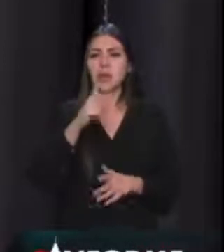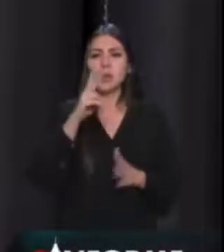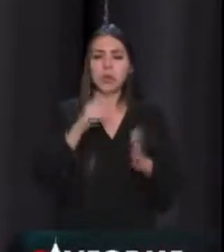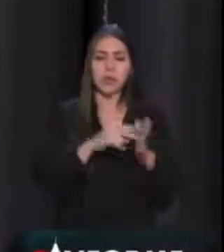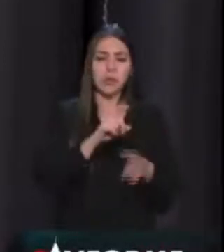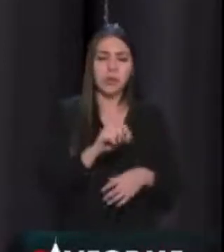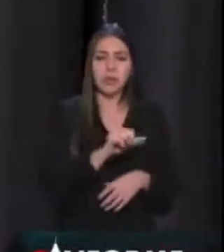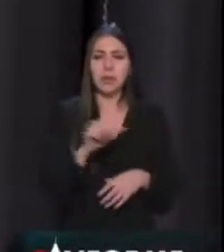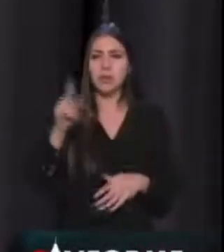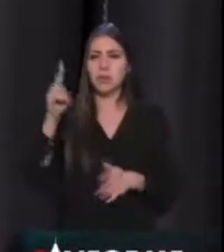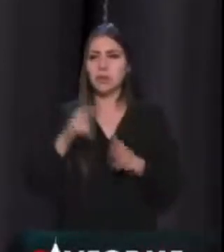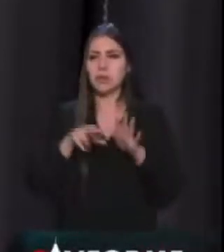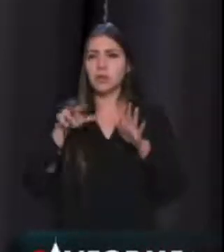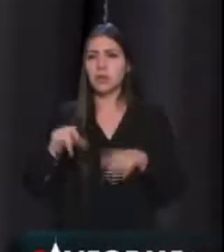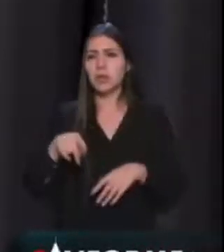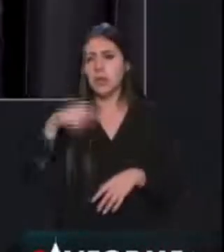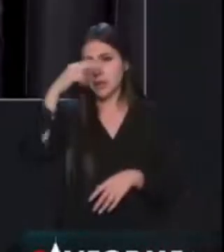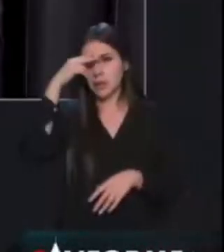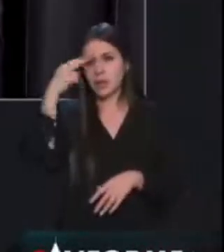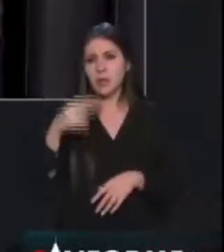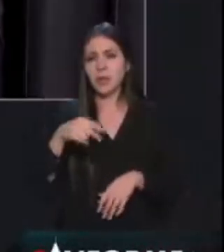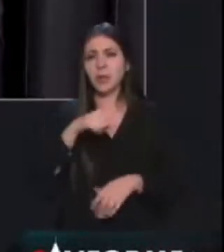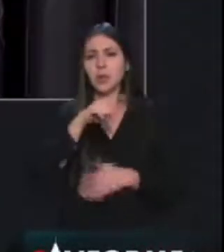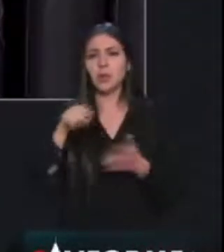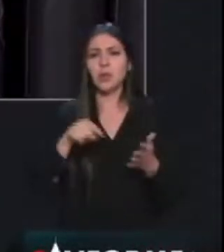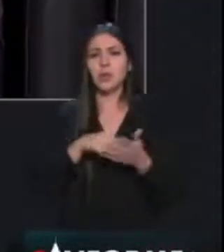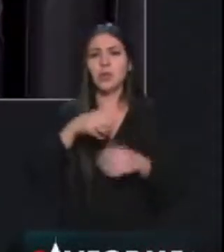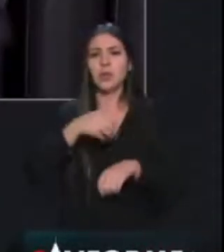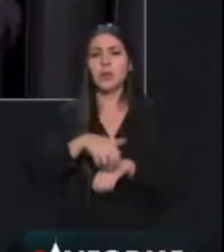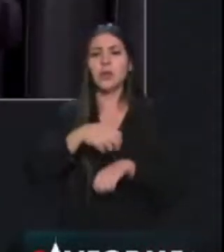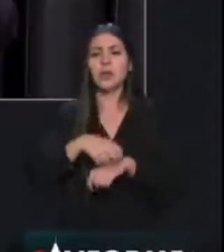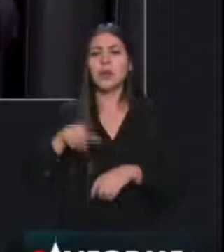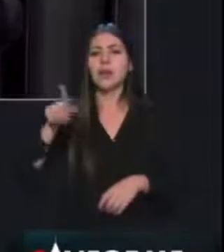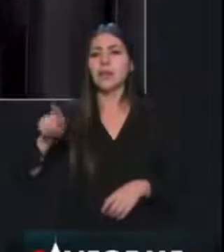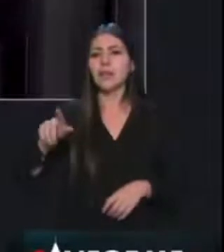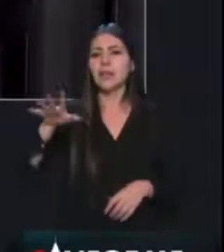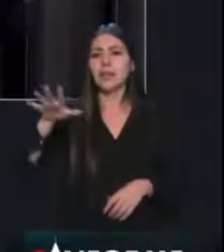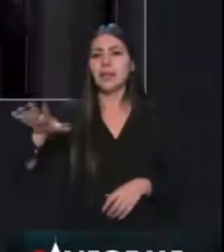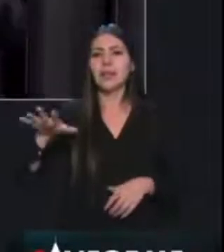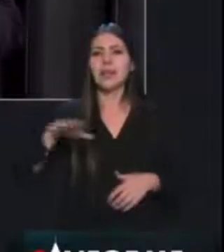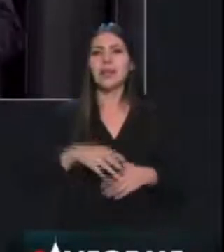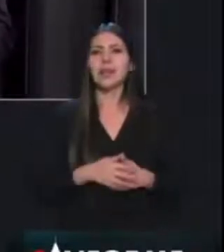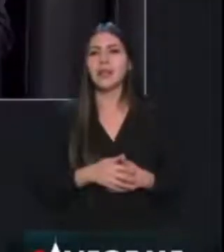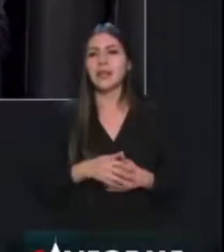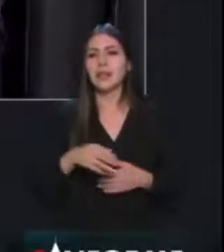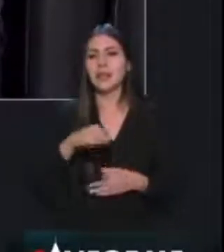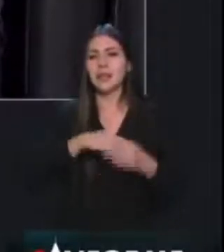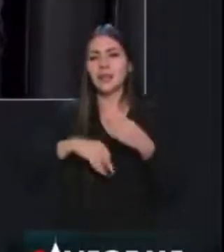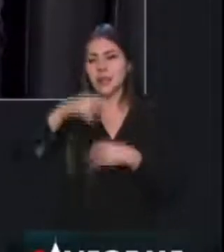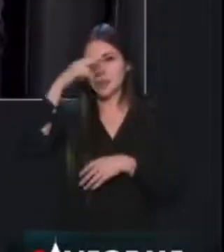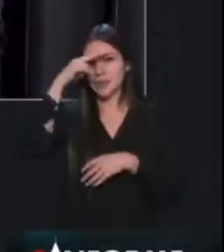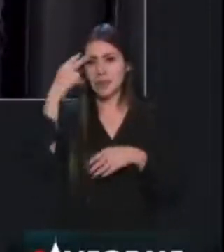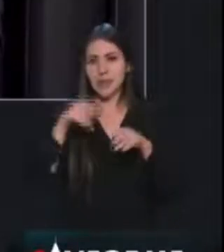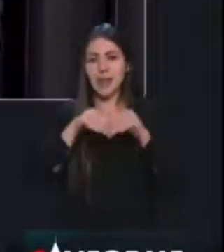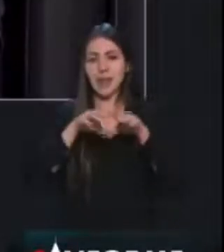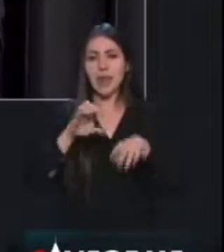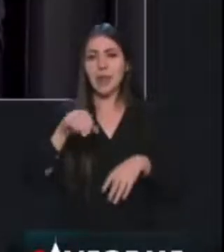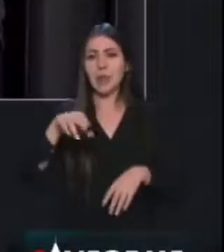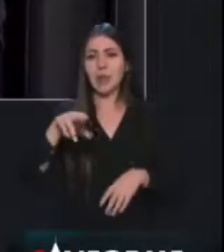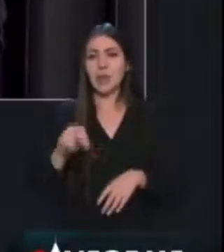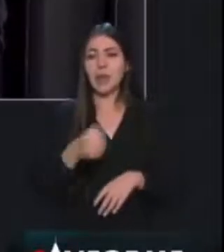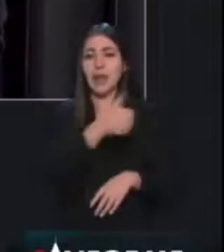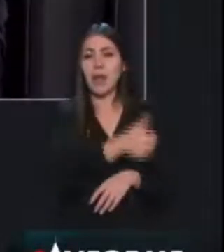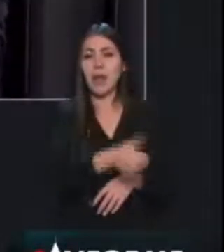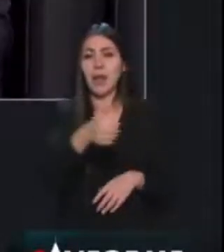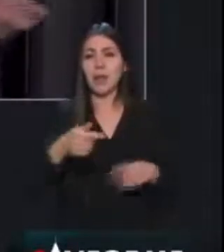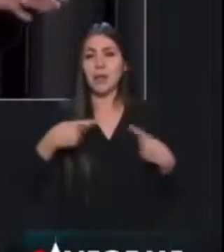2020-2018. México ocupa el lugar 75. La huella de carbono de los mexicanos per cápita Está en los